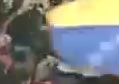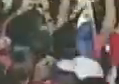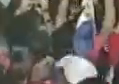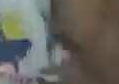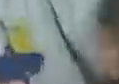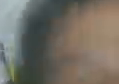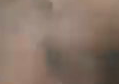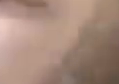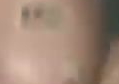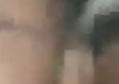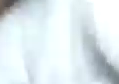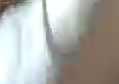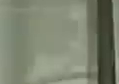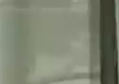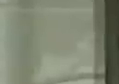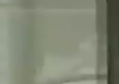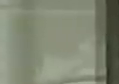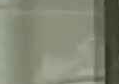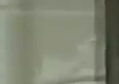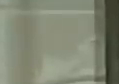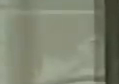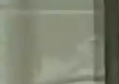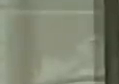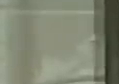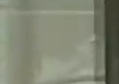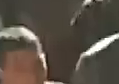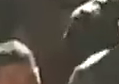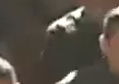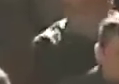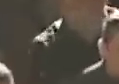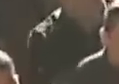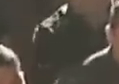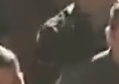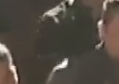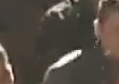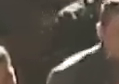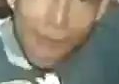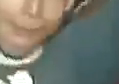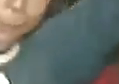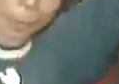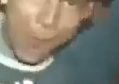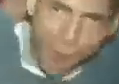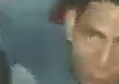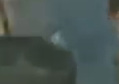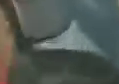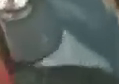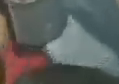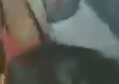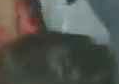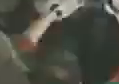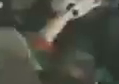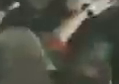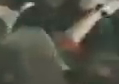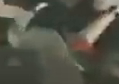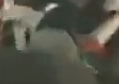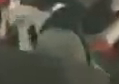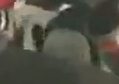heroica para la grande historia de Venezuela. Han demostrado a ustedes que son